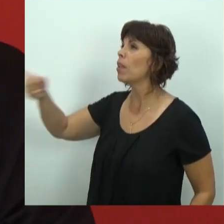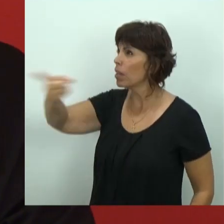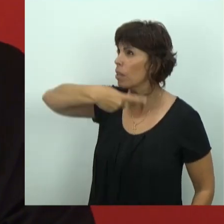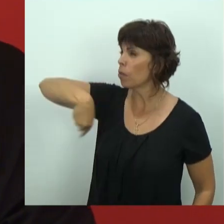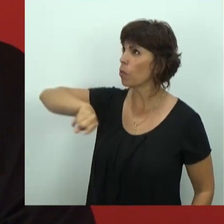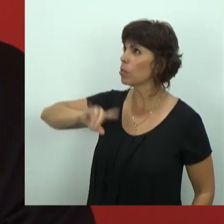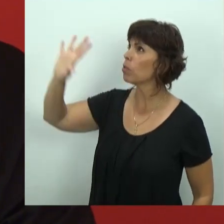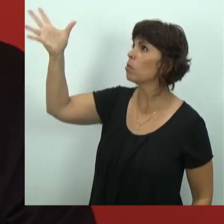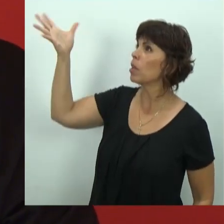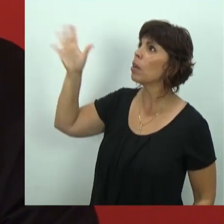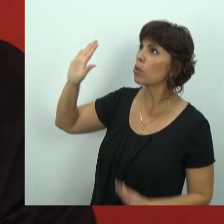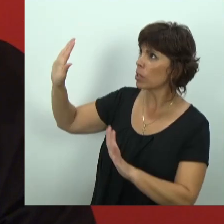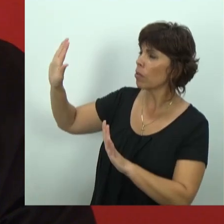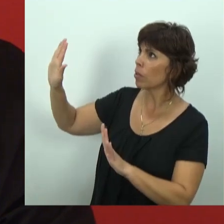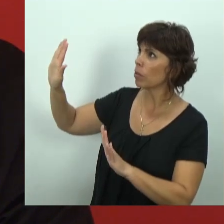cielos,